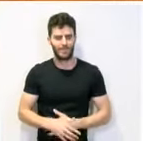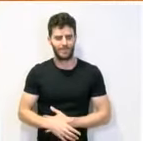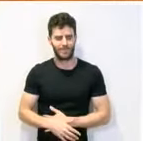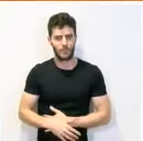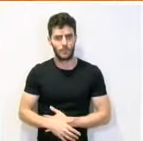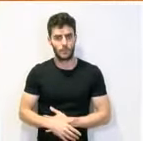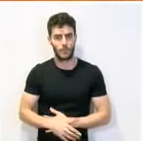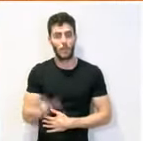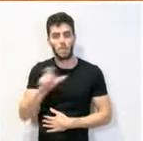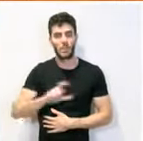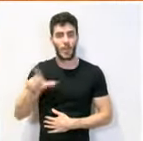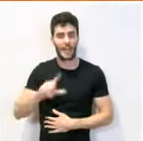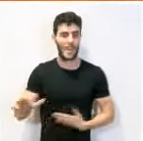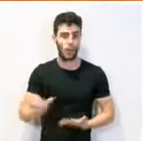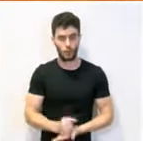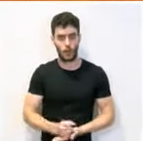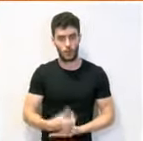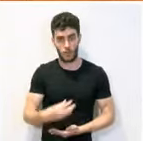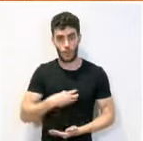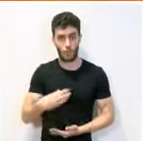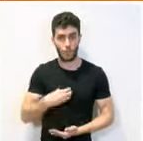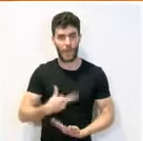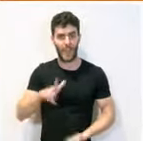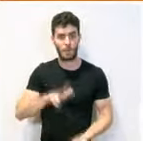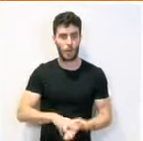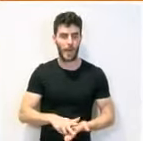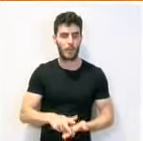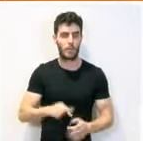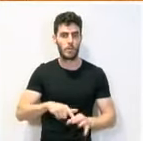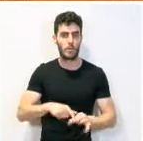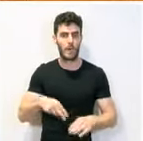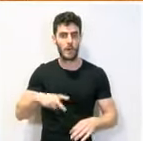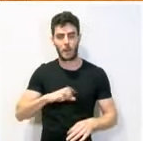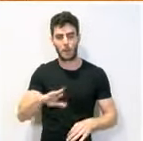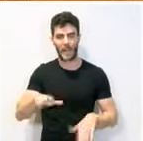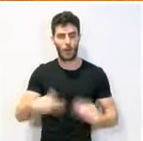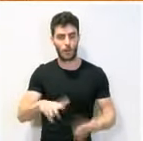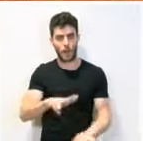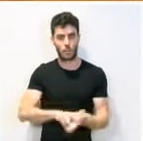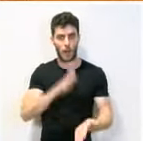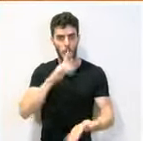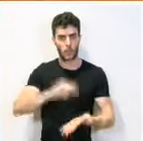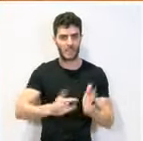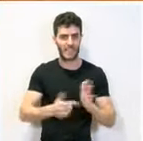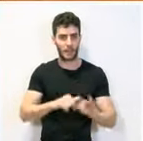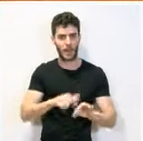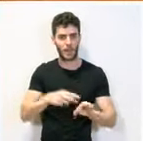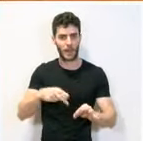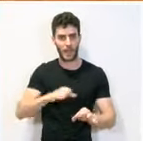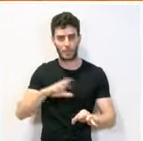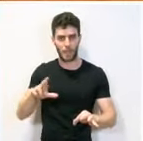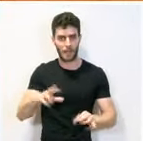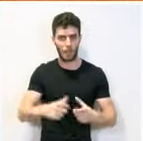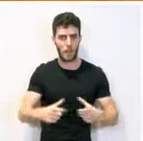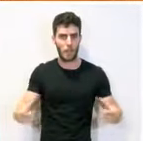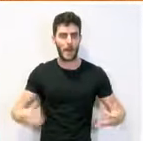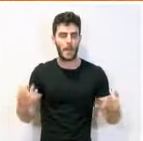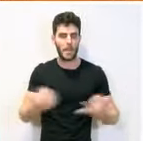los que se licencian pueden, si quieren, aprobar una plaza MIR, aunque la aprueben. porque el sistema de plazas MIR tiene que